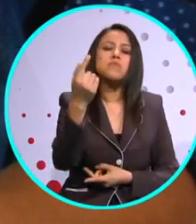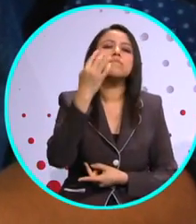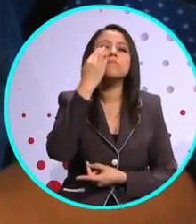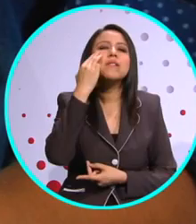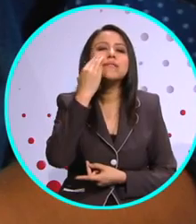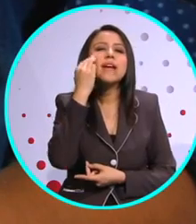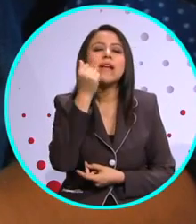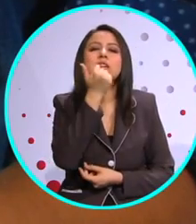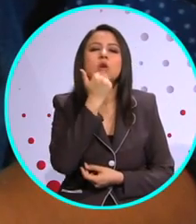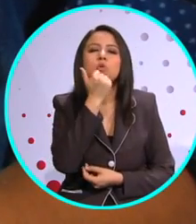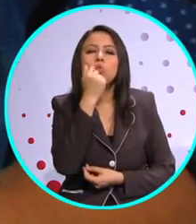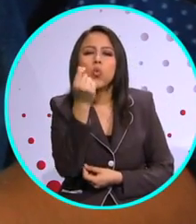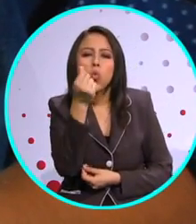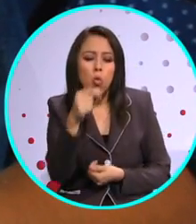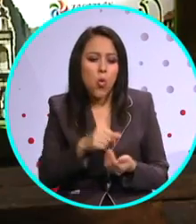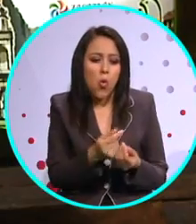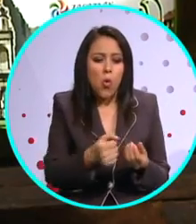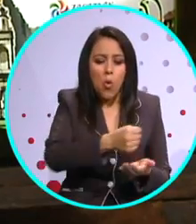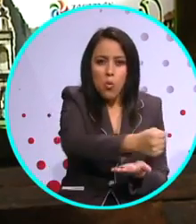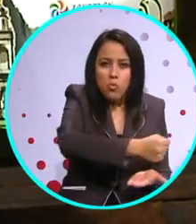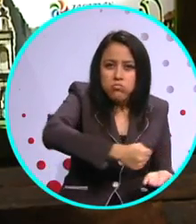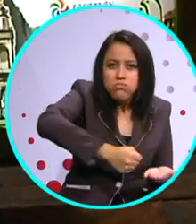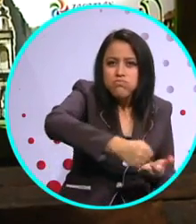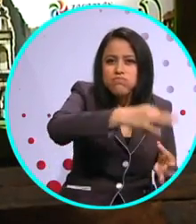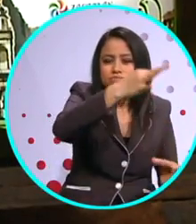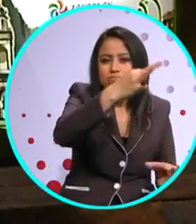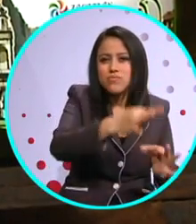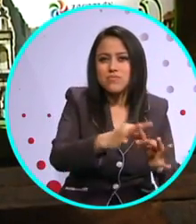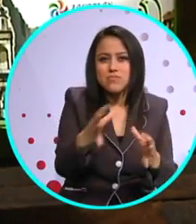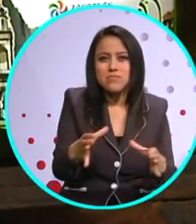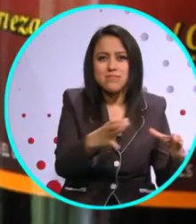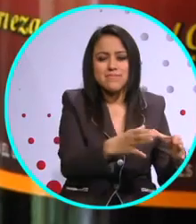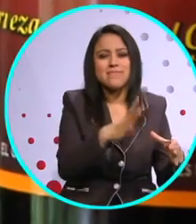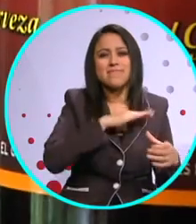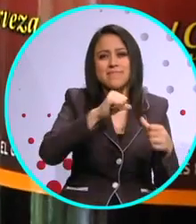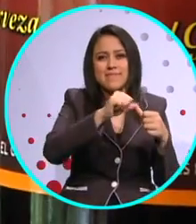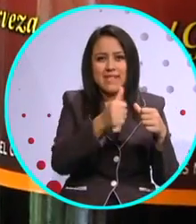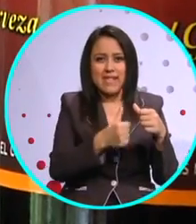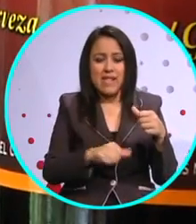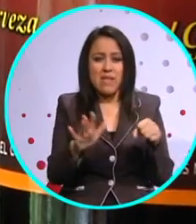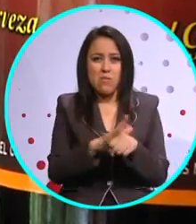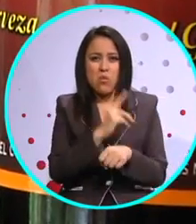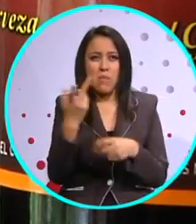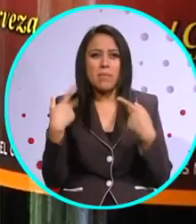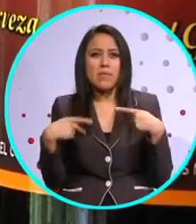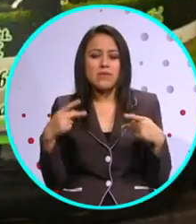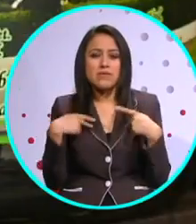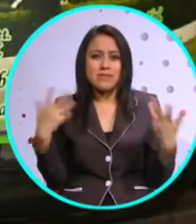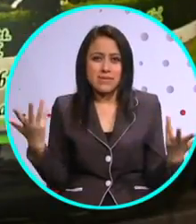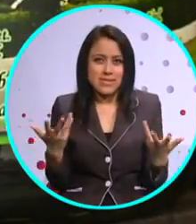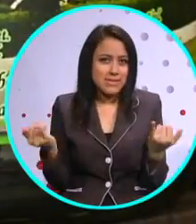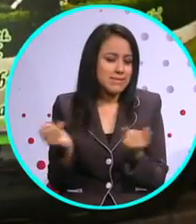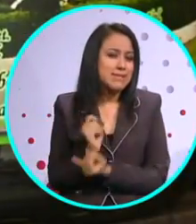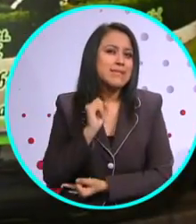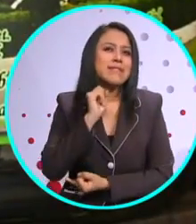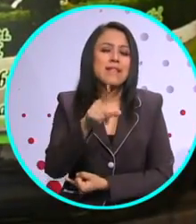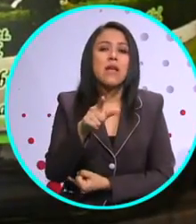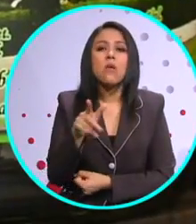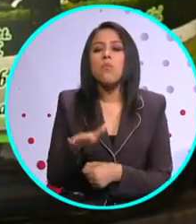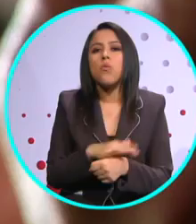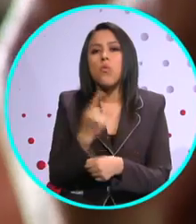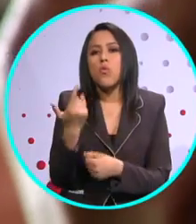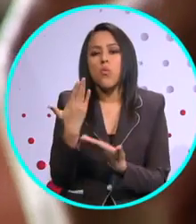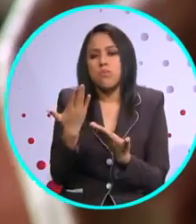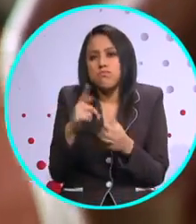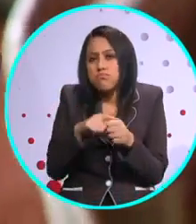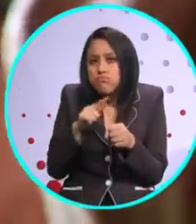azúcar, se mezcla, se pasteuriza. Se considera un producto artesanal no solo por la mano de obra, sino también porque no contienen